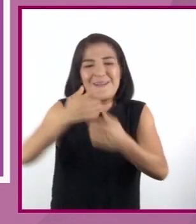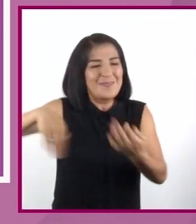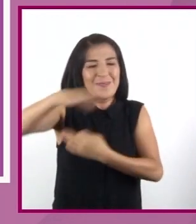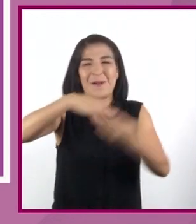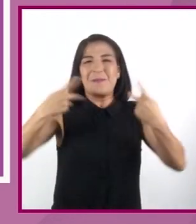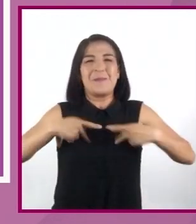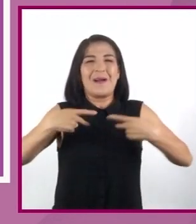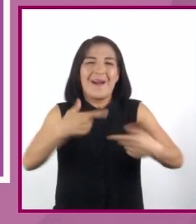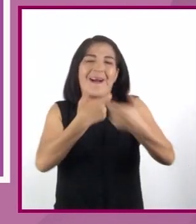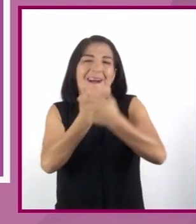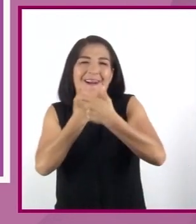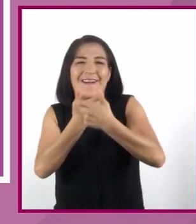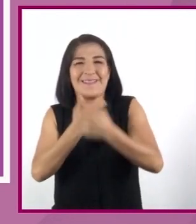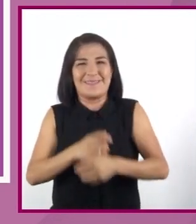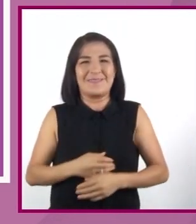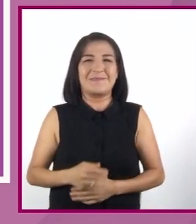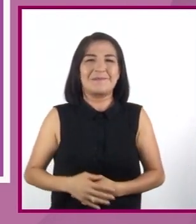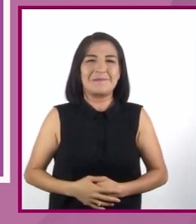lector.